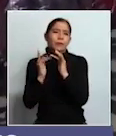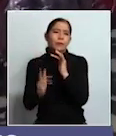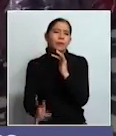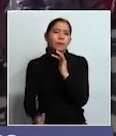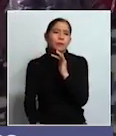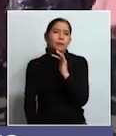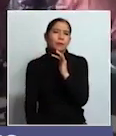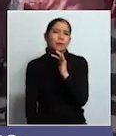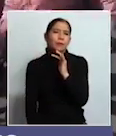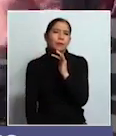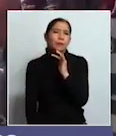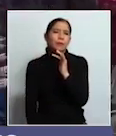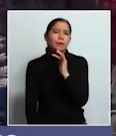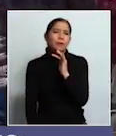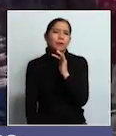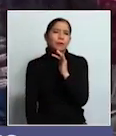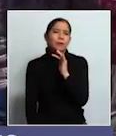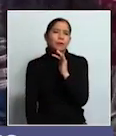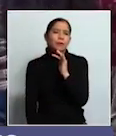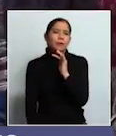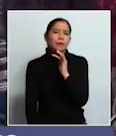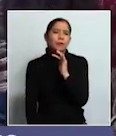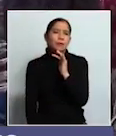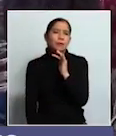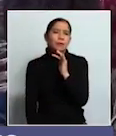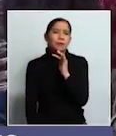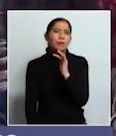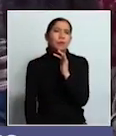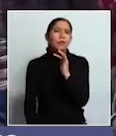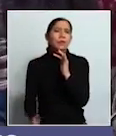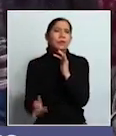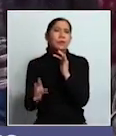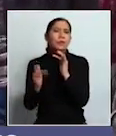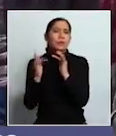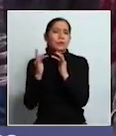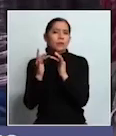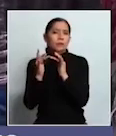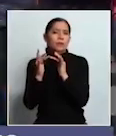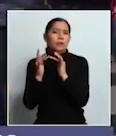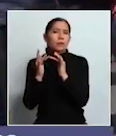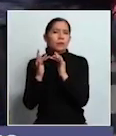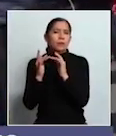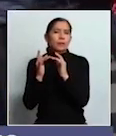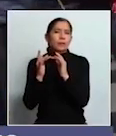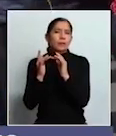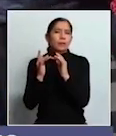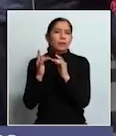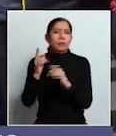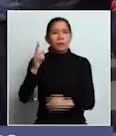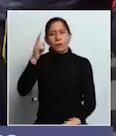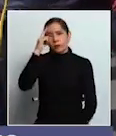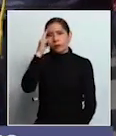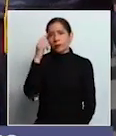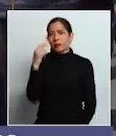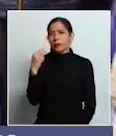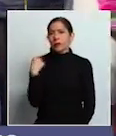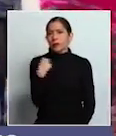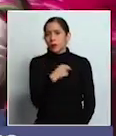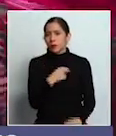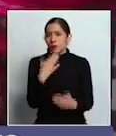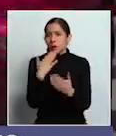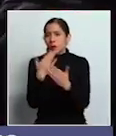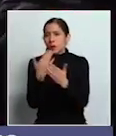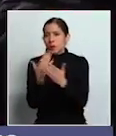bajo la norma de la política del Estado, tampoco estoy, pero para dar una buena atención a todos los